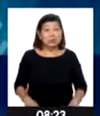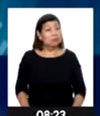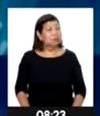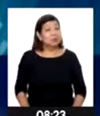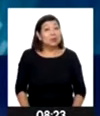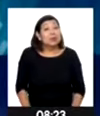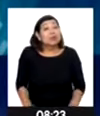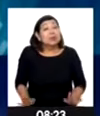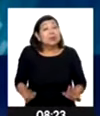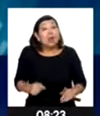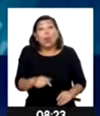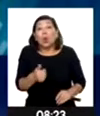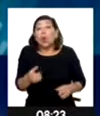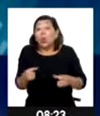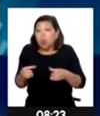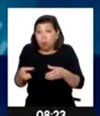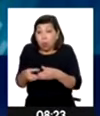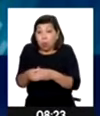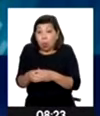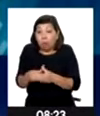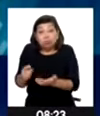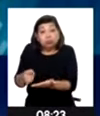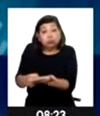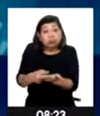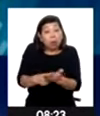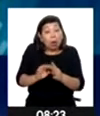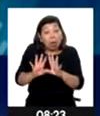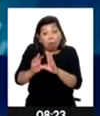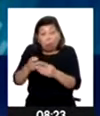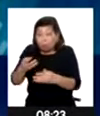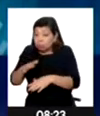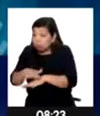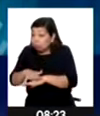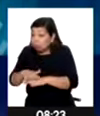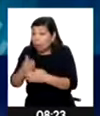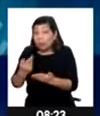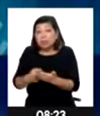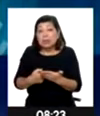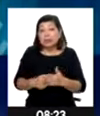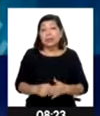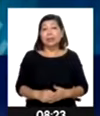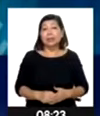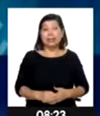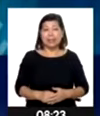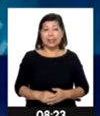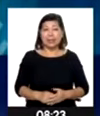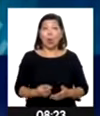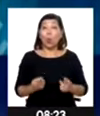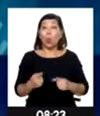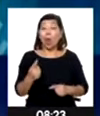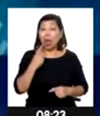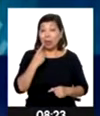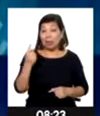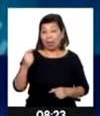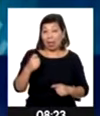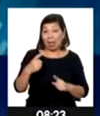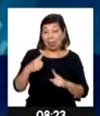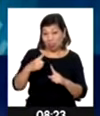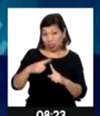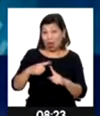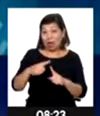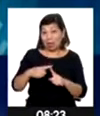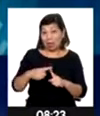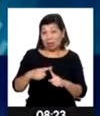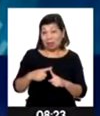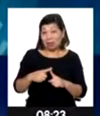preventiva. Existe una comisión, claro, que es la que evalúa, es la que clasifica. cuando venga el expresidente,